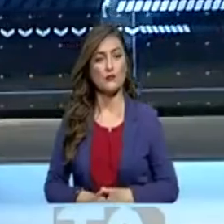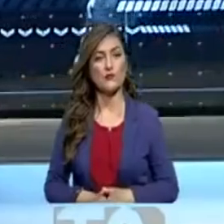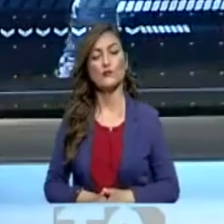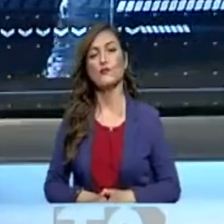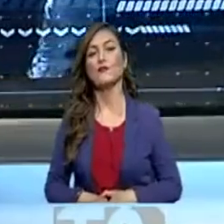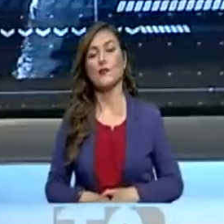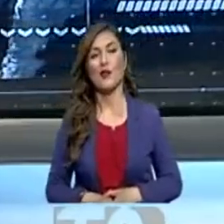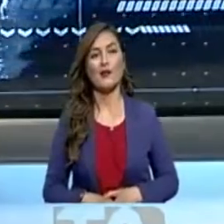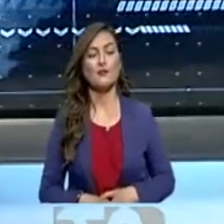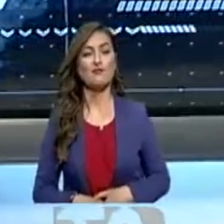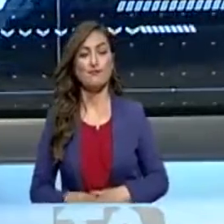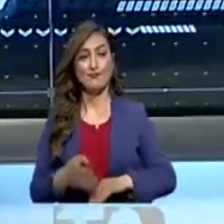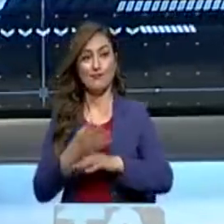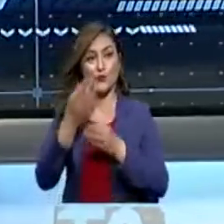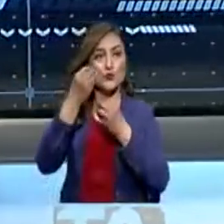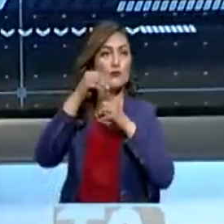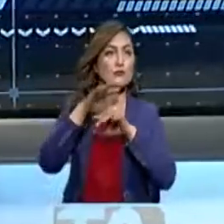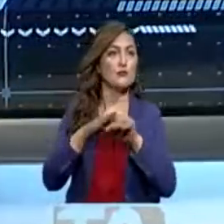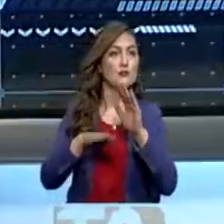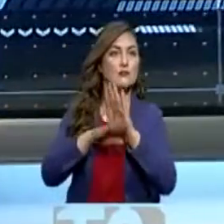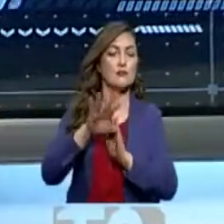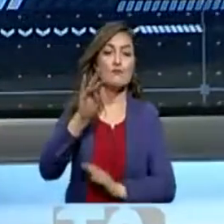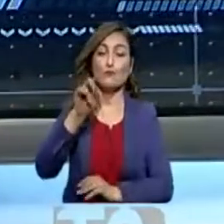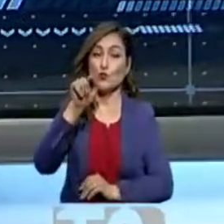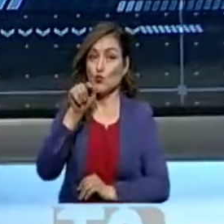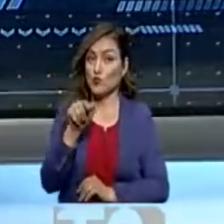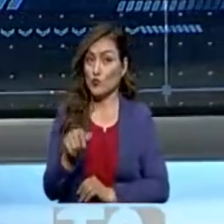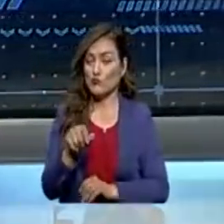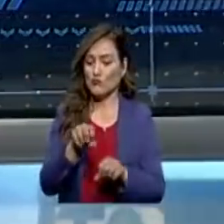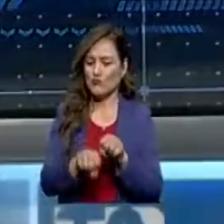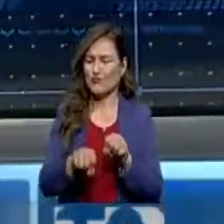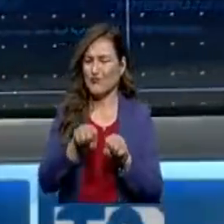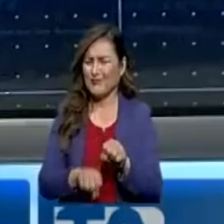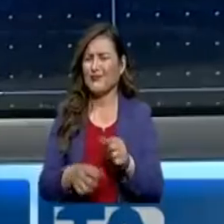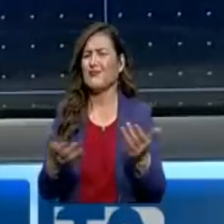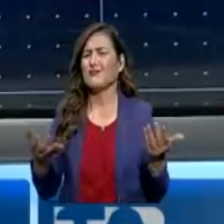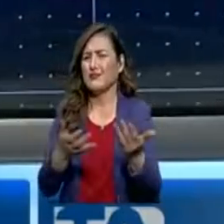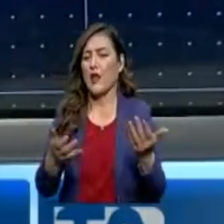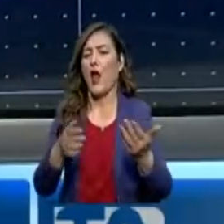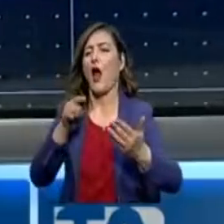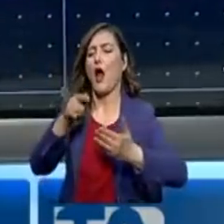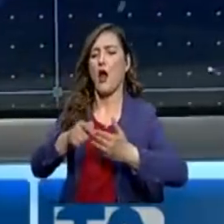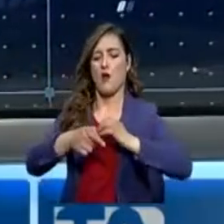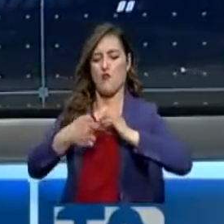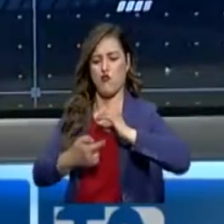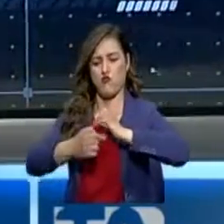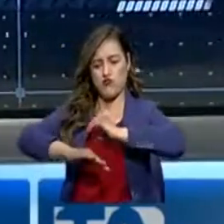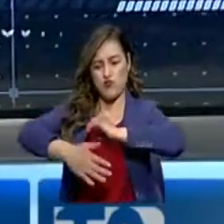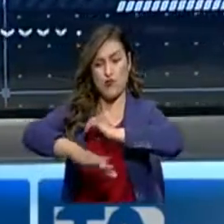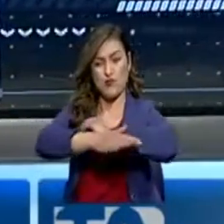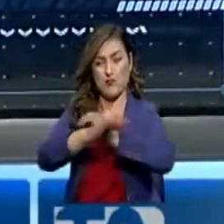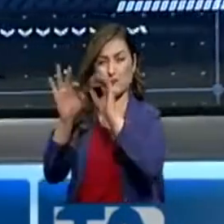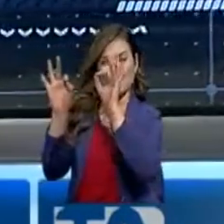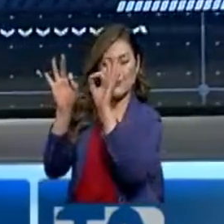Y justamente, como ya les comentábamos, más de 7.000 fisuras es lo que se ha hallado en la central hidroeléctrica Coca-Cola